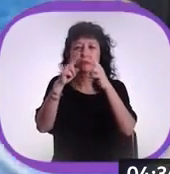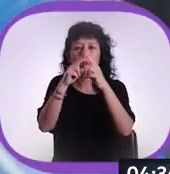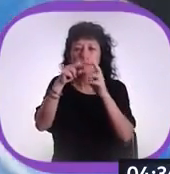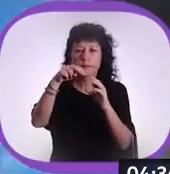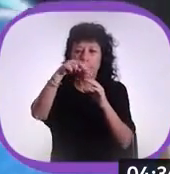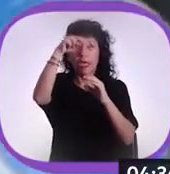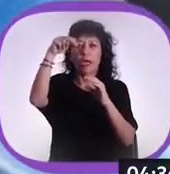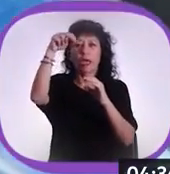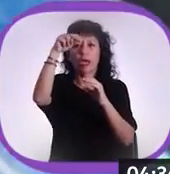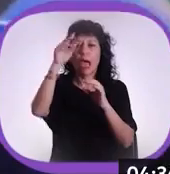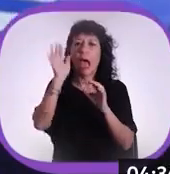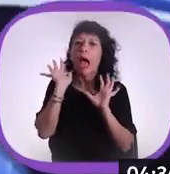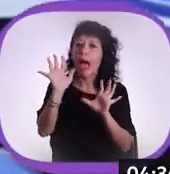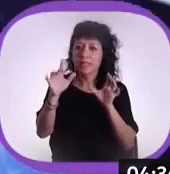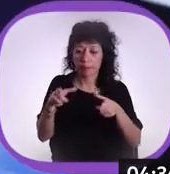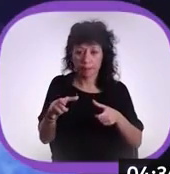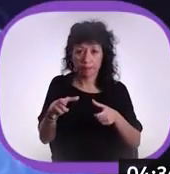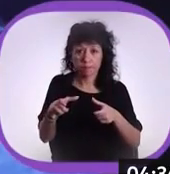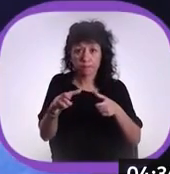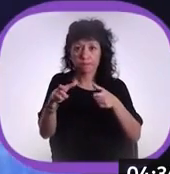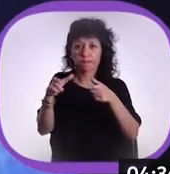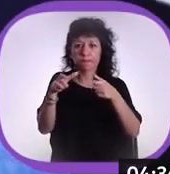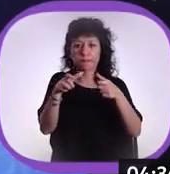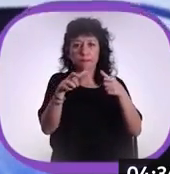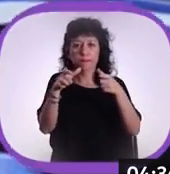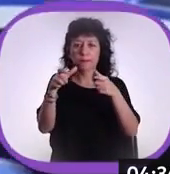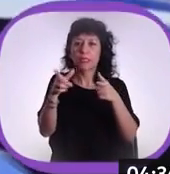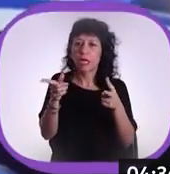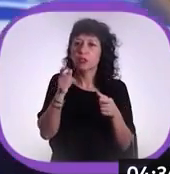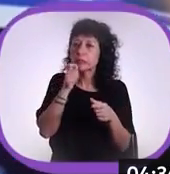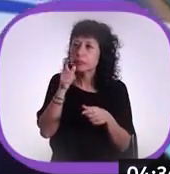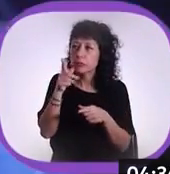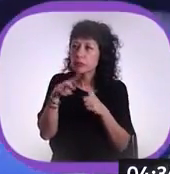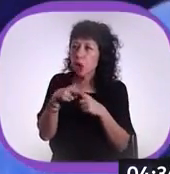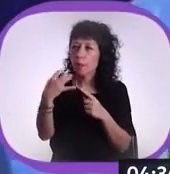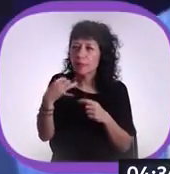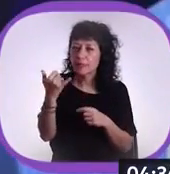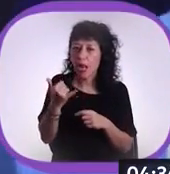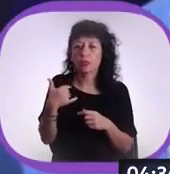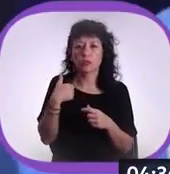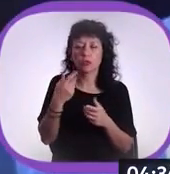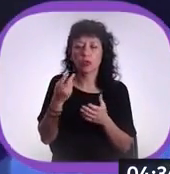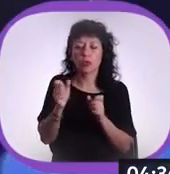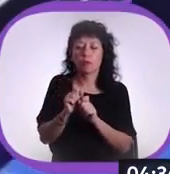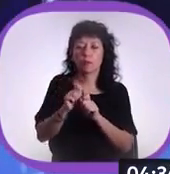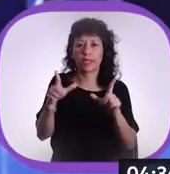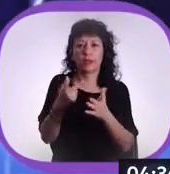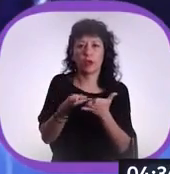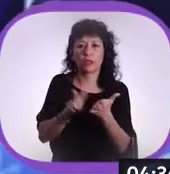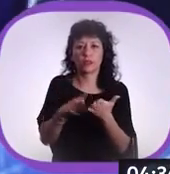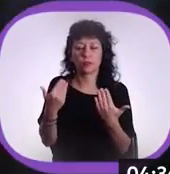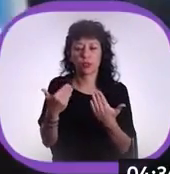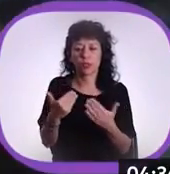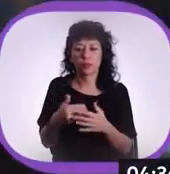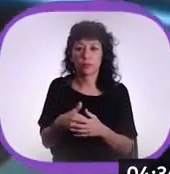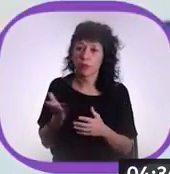es como las plataformas flotan. Si eso usa tecnología sentient, tal vez lo pueda reactivar. ¿Spinner? ¿Mm? Atrapamos un pez gordo. ¡Ahora